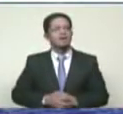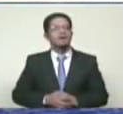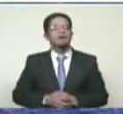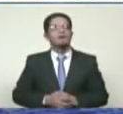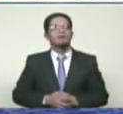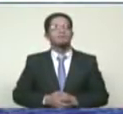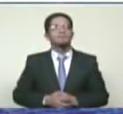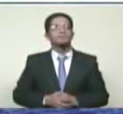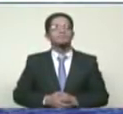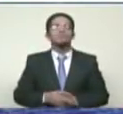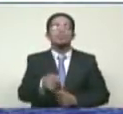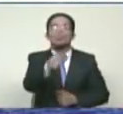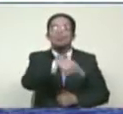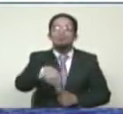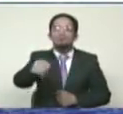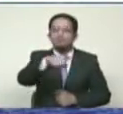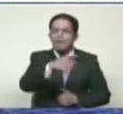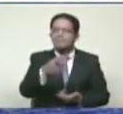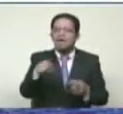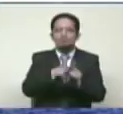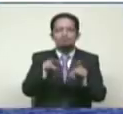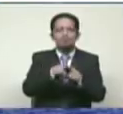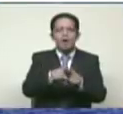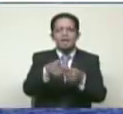que le abren la luz